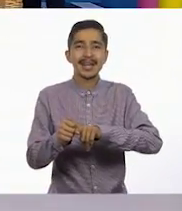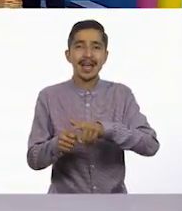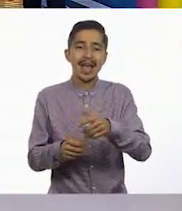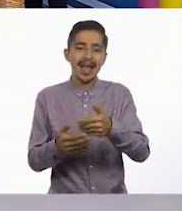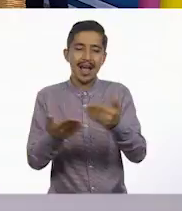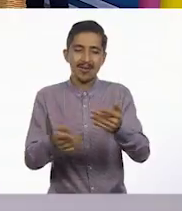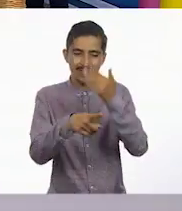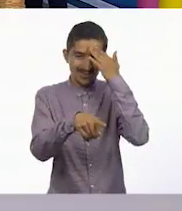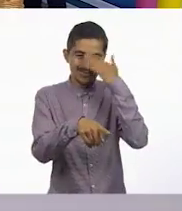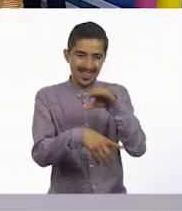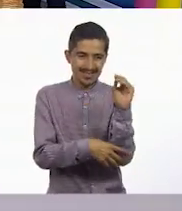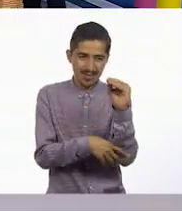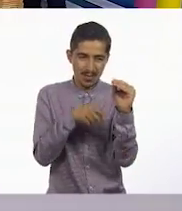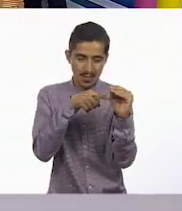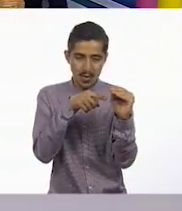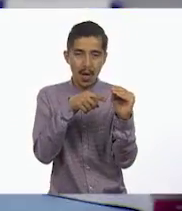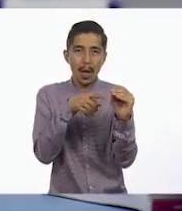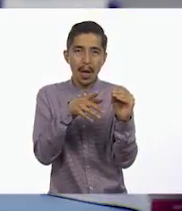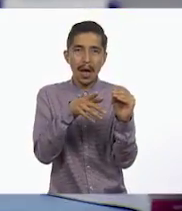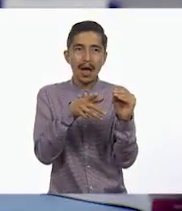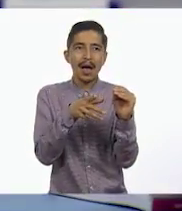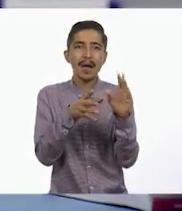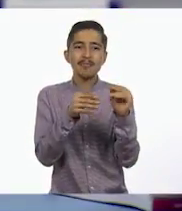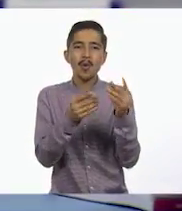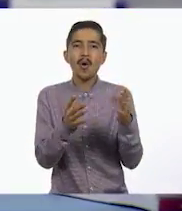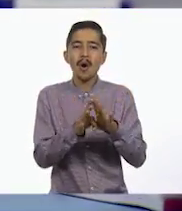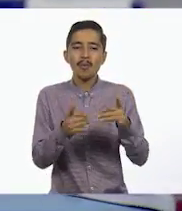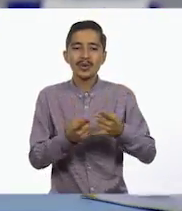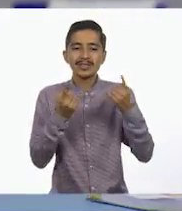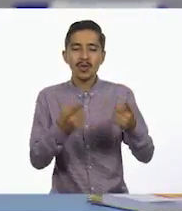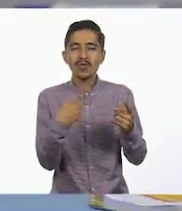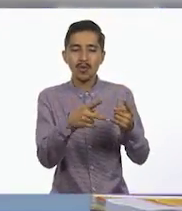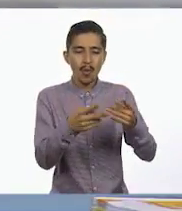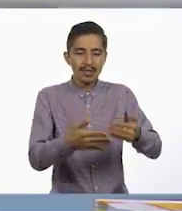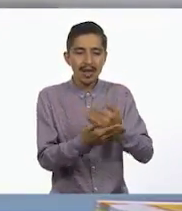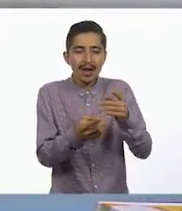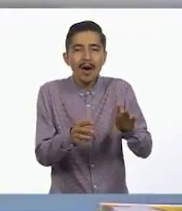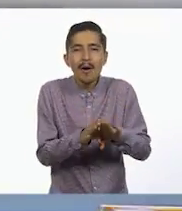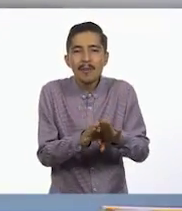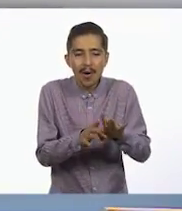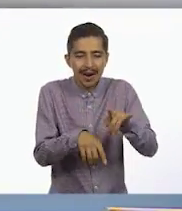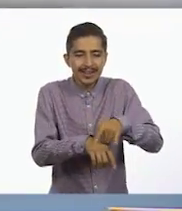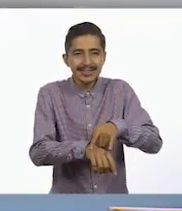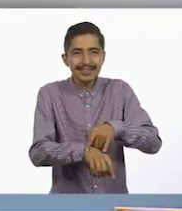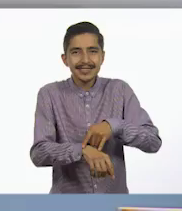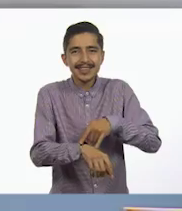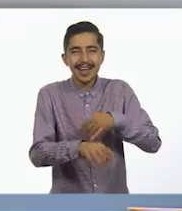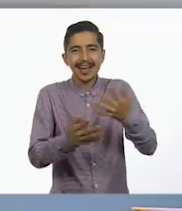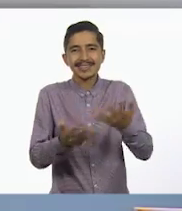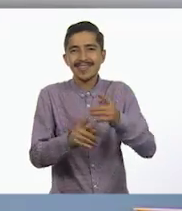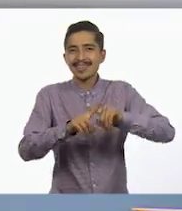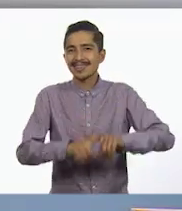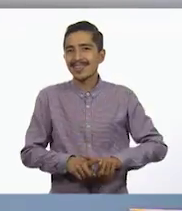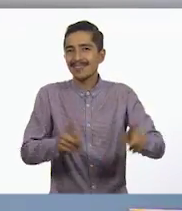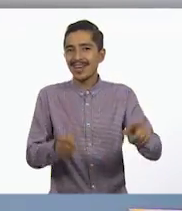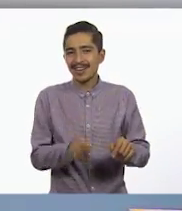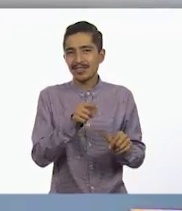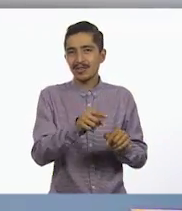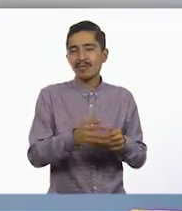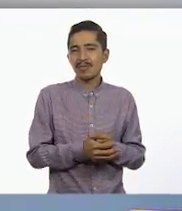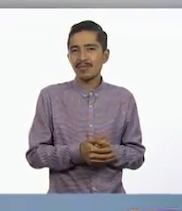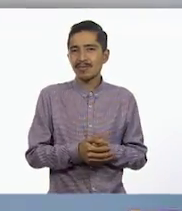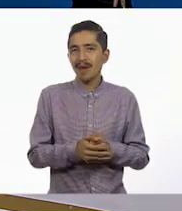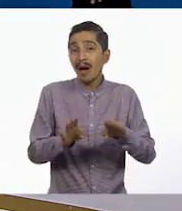sabes, Tom, que aunque tu origen es igual al de muchos otros calcetines, en realidad hay algo que te hace diferente. ¿Qué